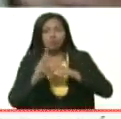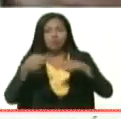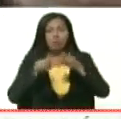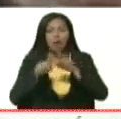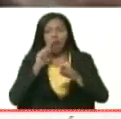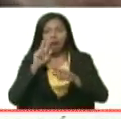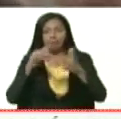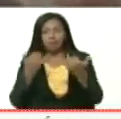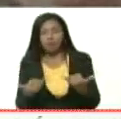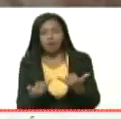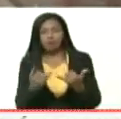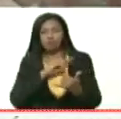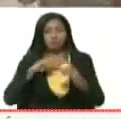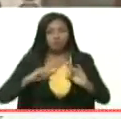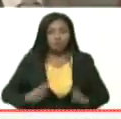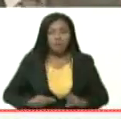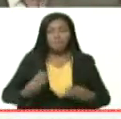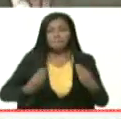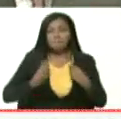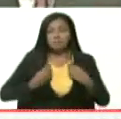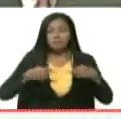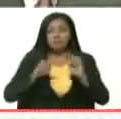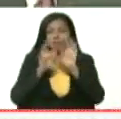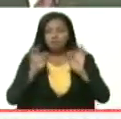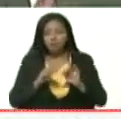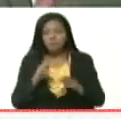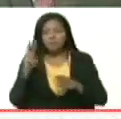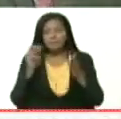la humanidad vivía en